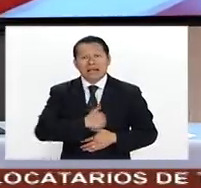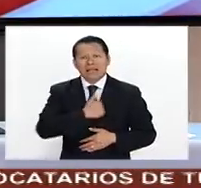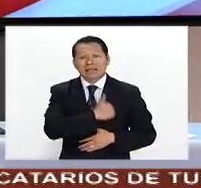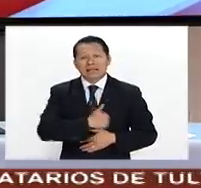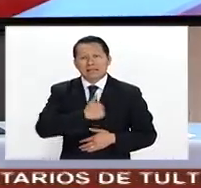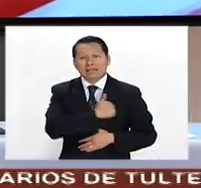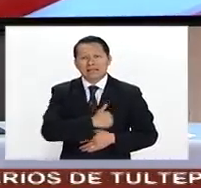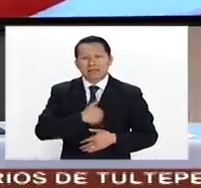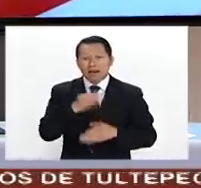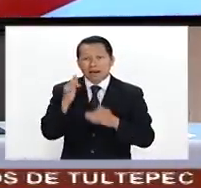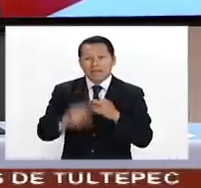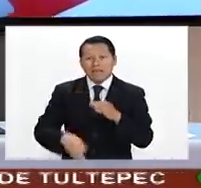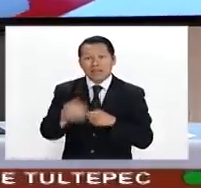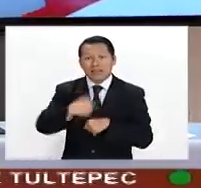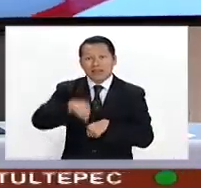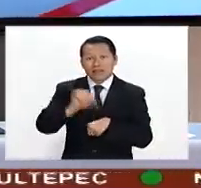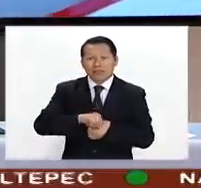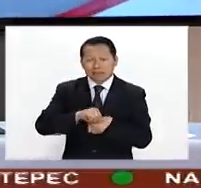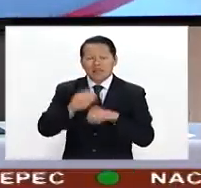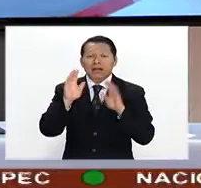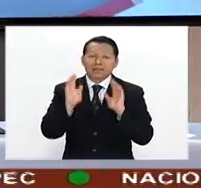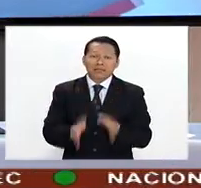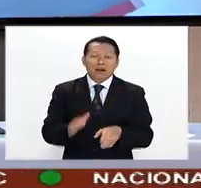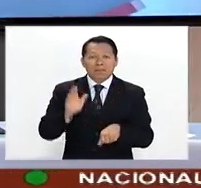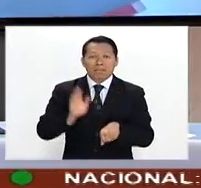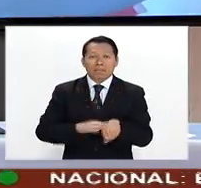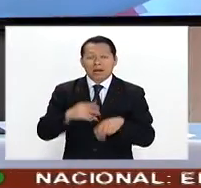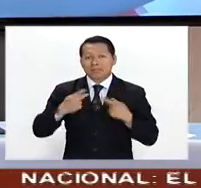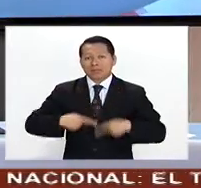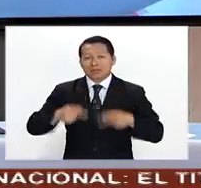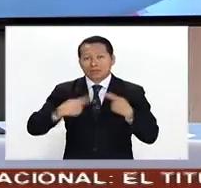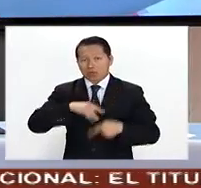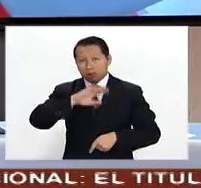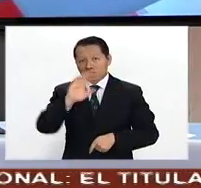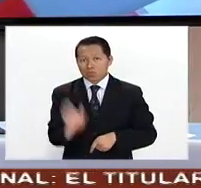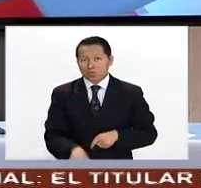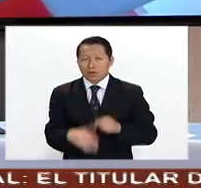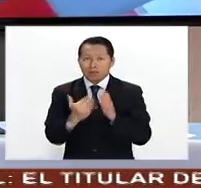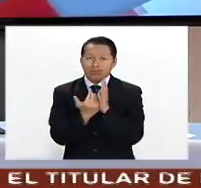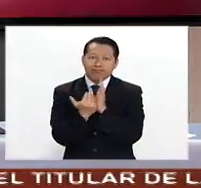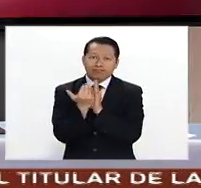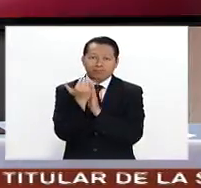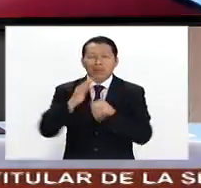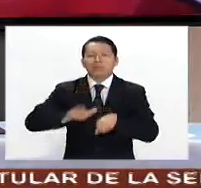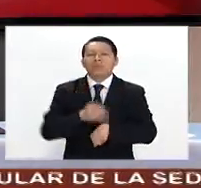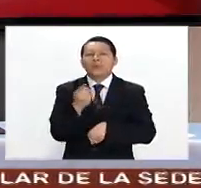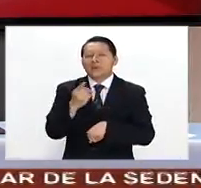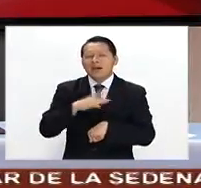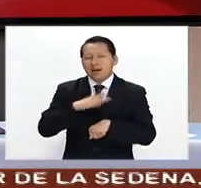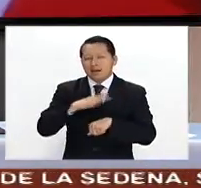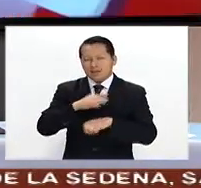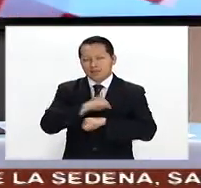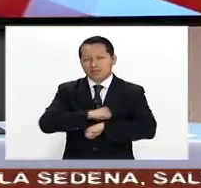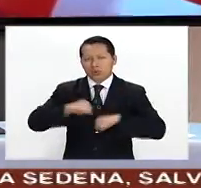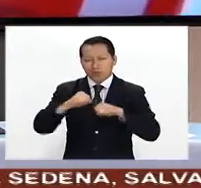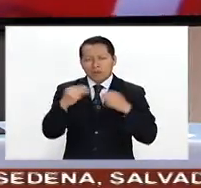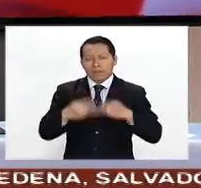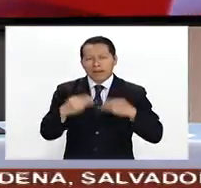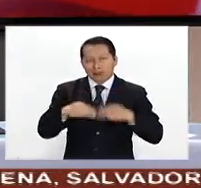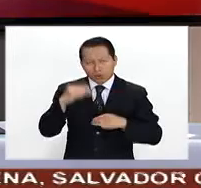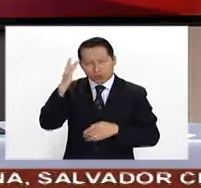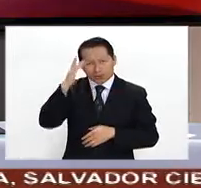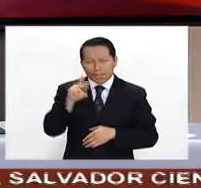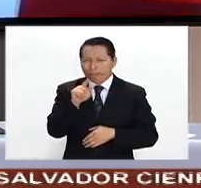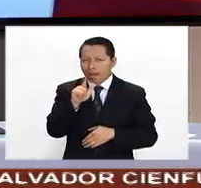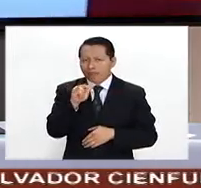Desafortunadamente, este fin de semana aumentó el número de personas muertas debido a la explosión en el mercado de San Pablito,